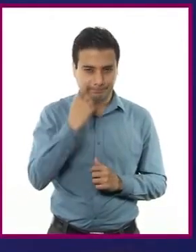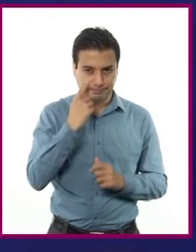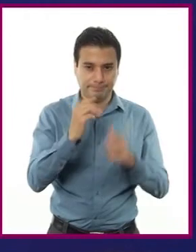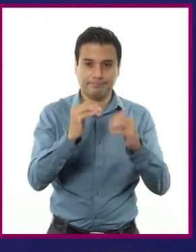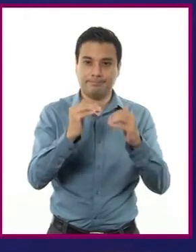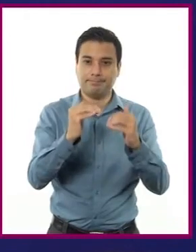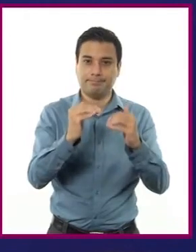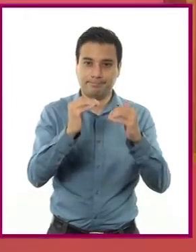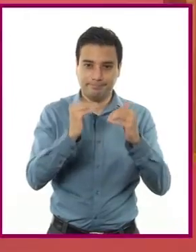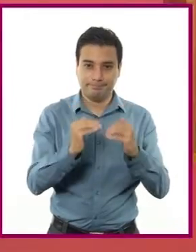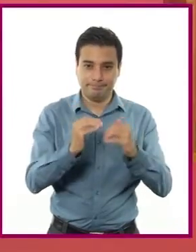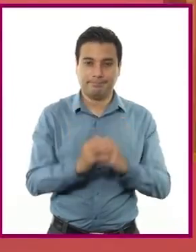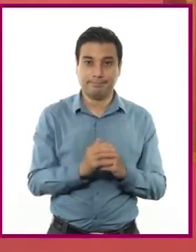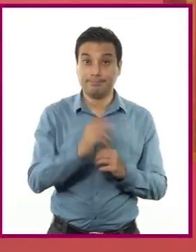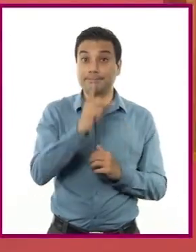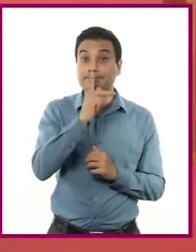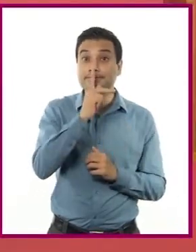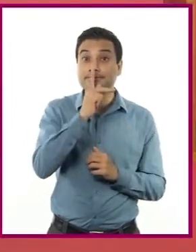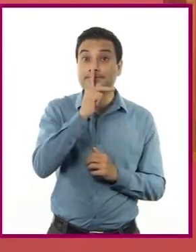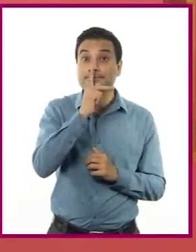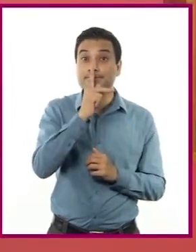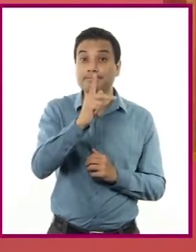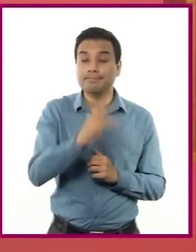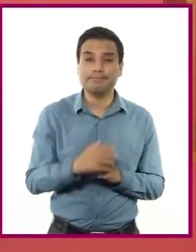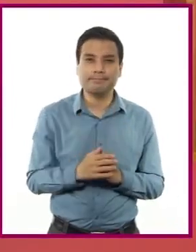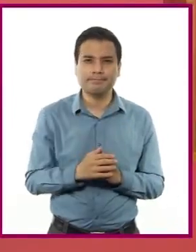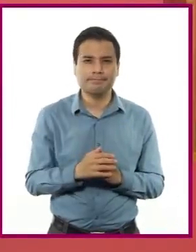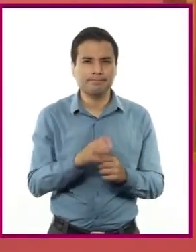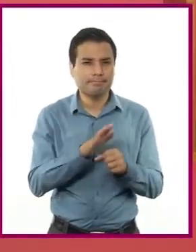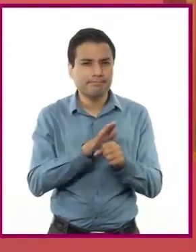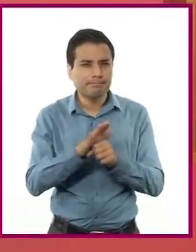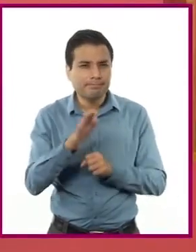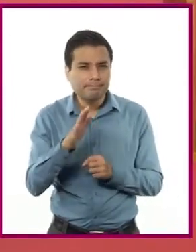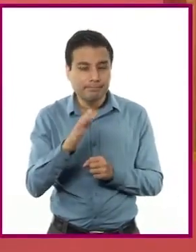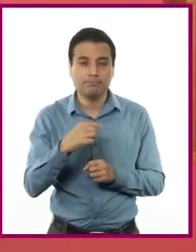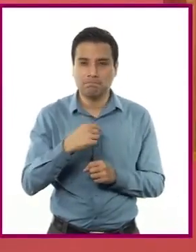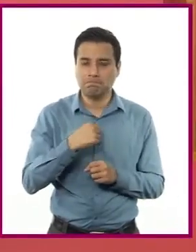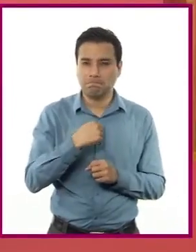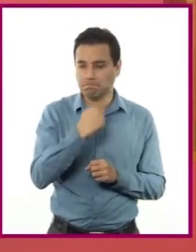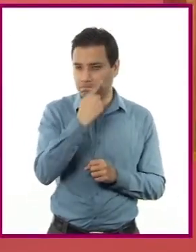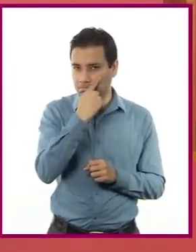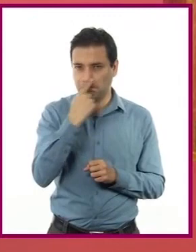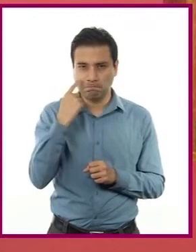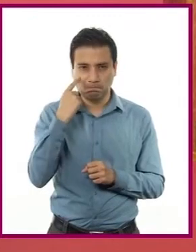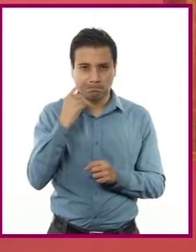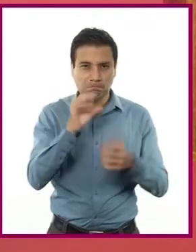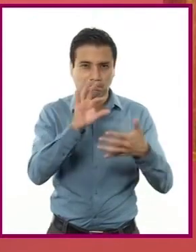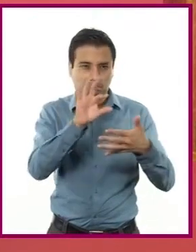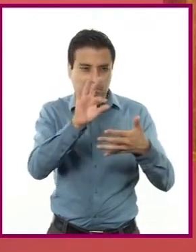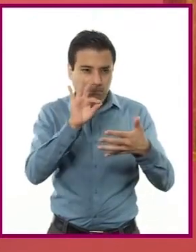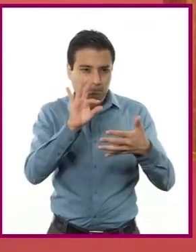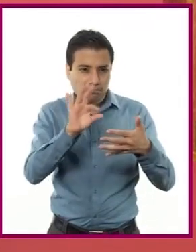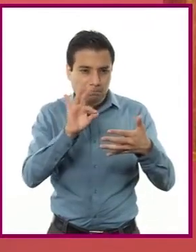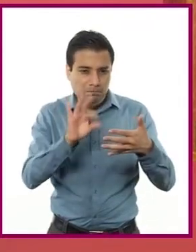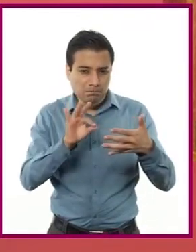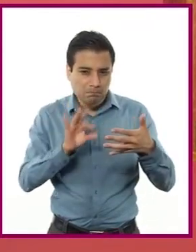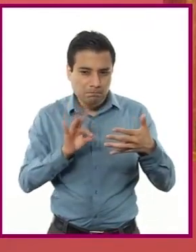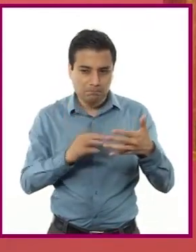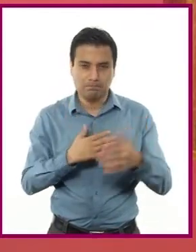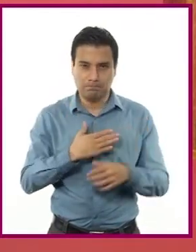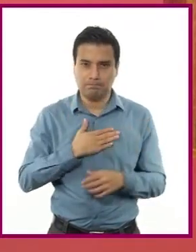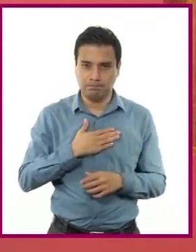continuación, escogemos las palabras o vocabulario que nos parezca que puede resultar más difícil para los lectores